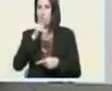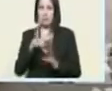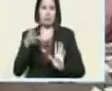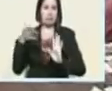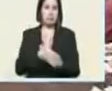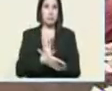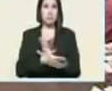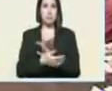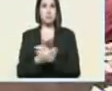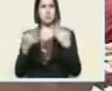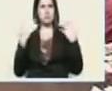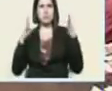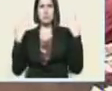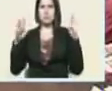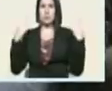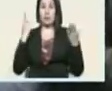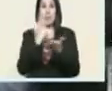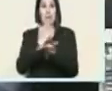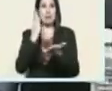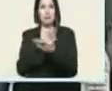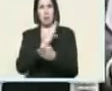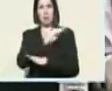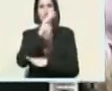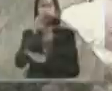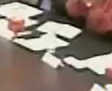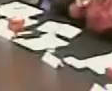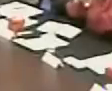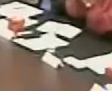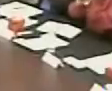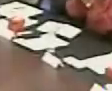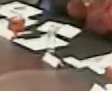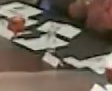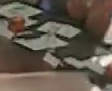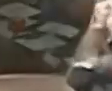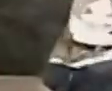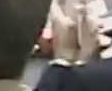aspecto. Siempre vamos a proteger al pueblo.